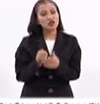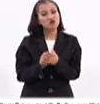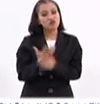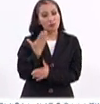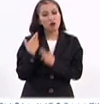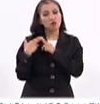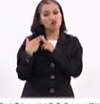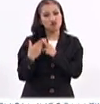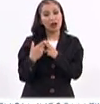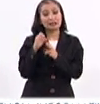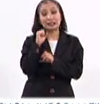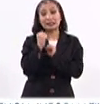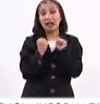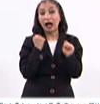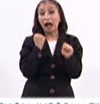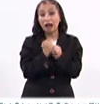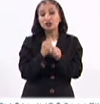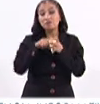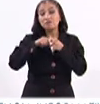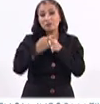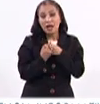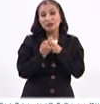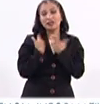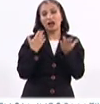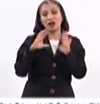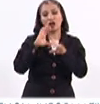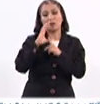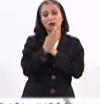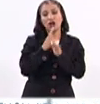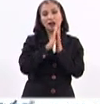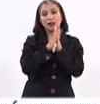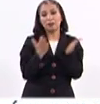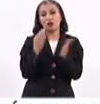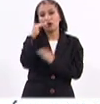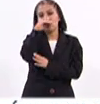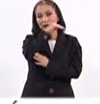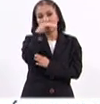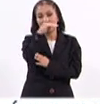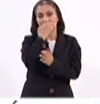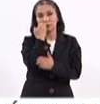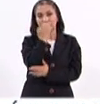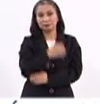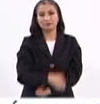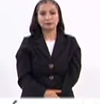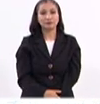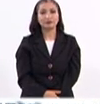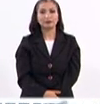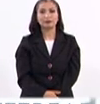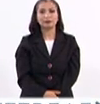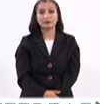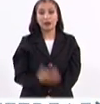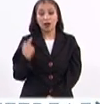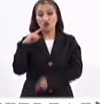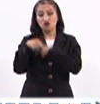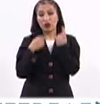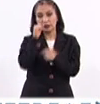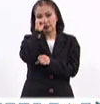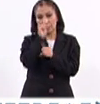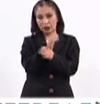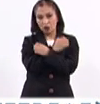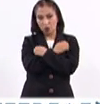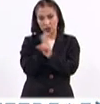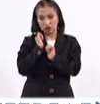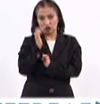nuevo aniversario, 60 años de la Comisión de Libros de Texto Gratuito. Estuvo presente el